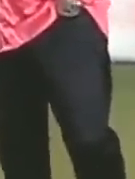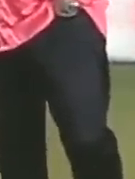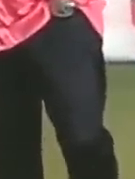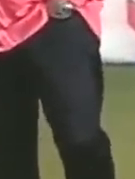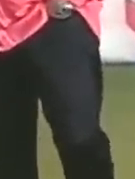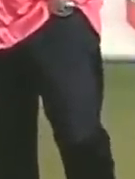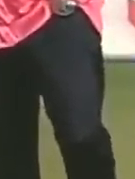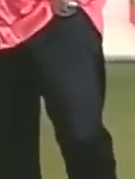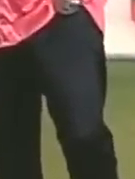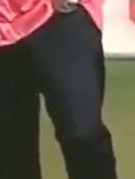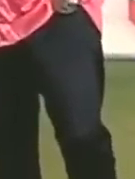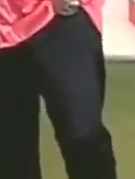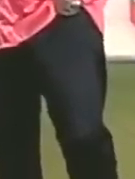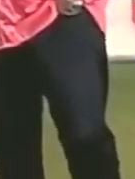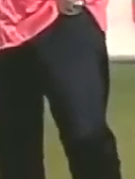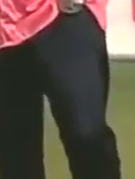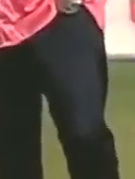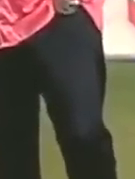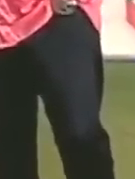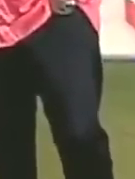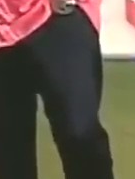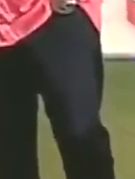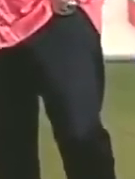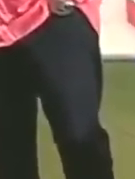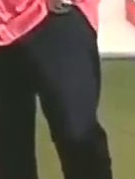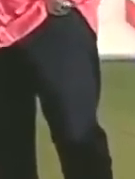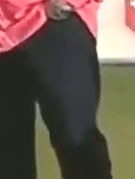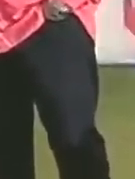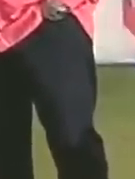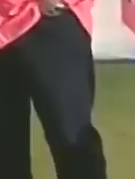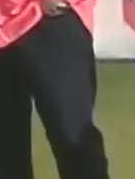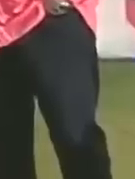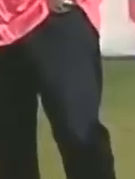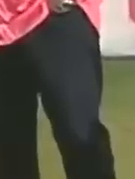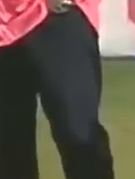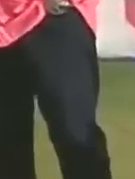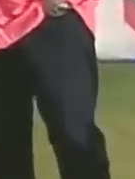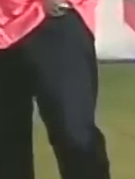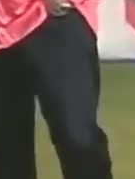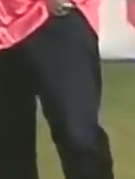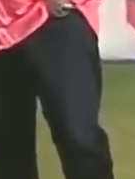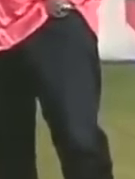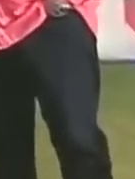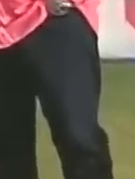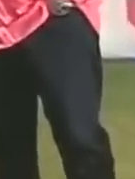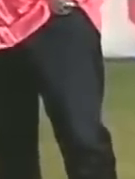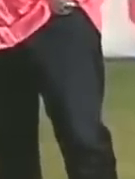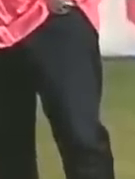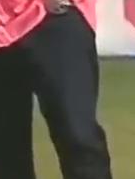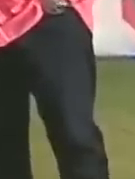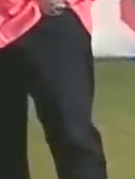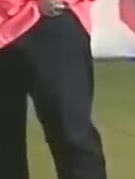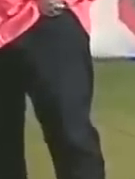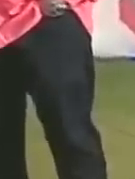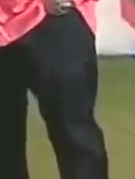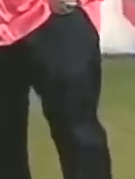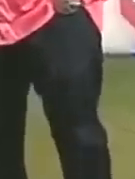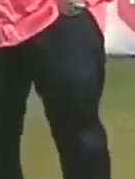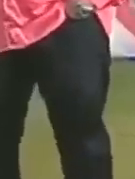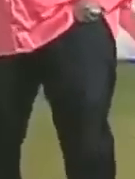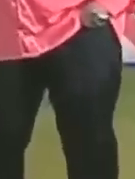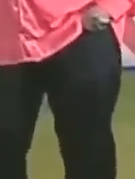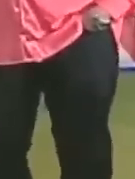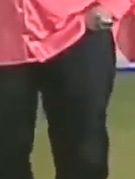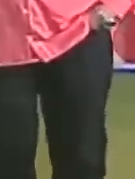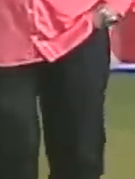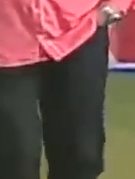parte del pueblo venezolano. También nos comentaba sobre el segundo periodo, sí, hablamos del 2 de febrero del 99, esa